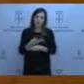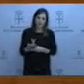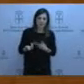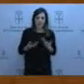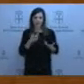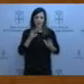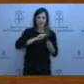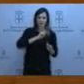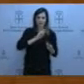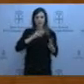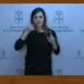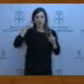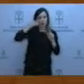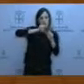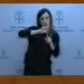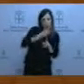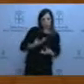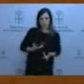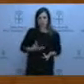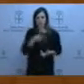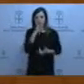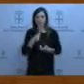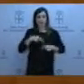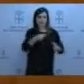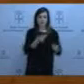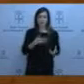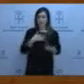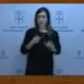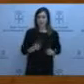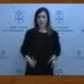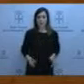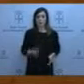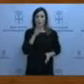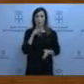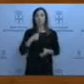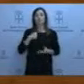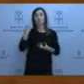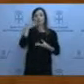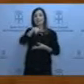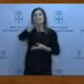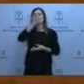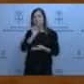responderla, porque entiendo perfectamente cuál es la razón que le lleva a pensar esto.